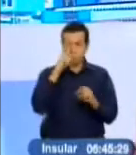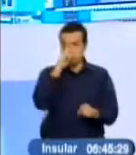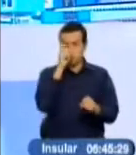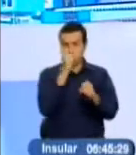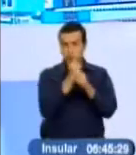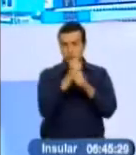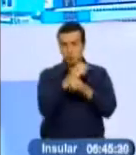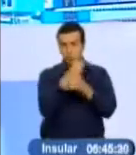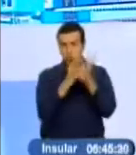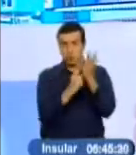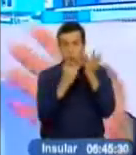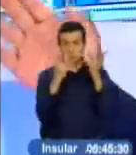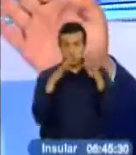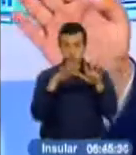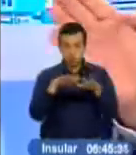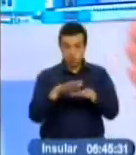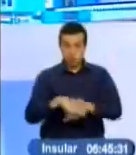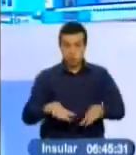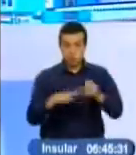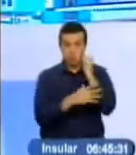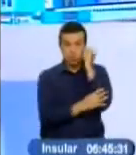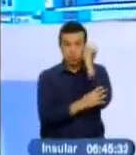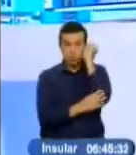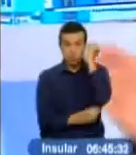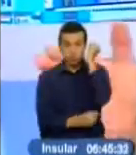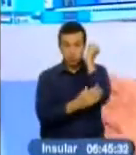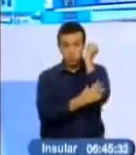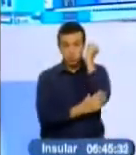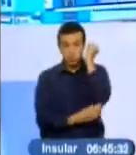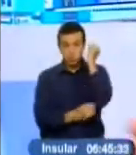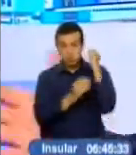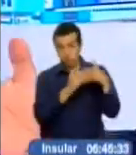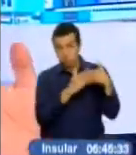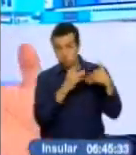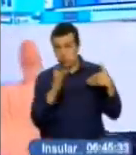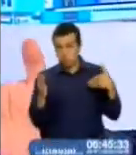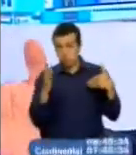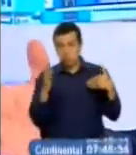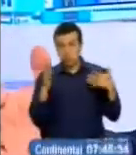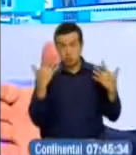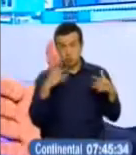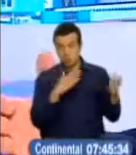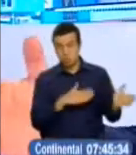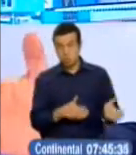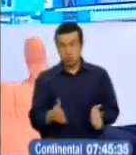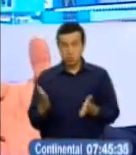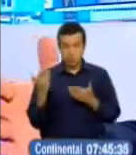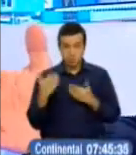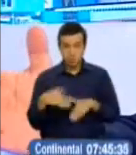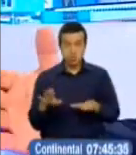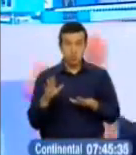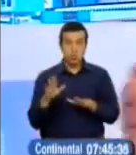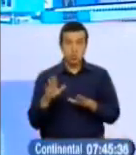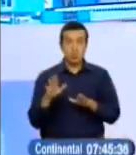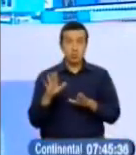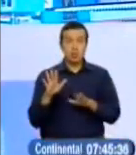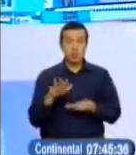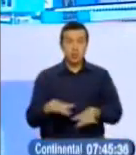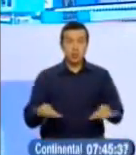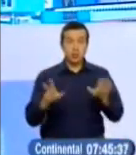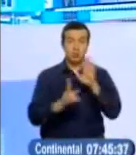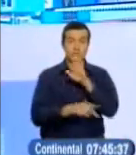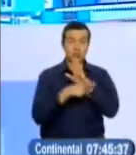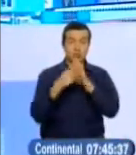ingresos la pobreza es verdad que se ha reducido en los últimos años bueno no por gusto hemos tenido una década década de bonanza petrolera